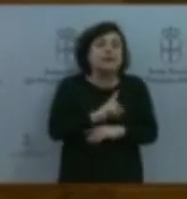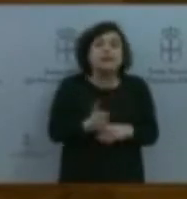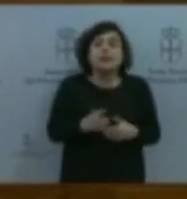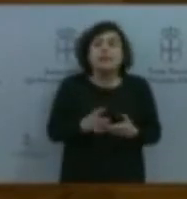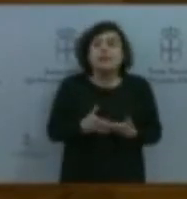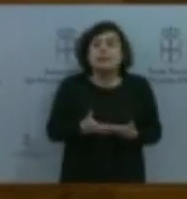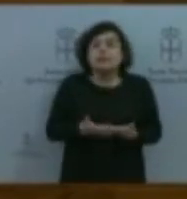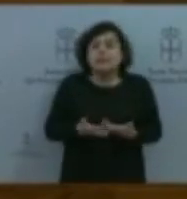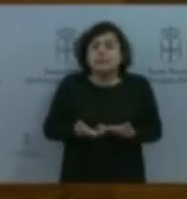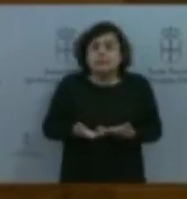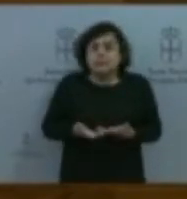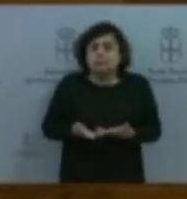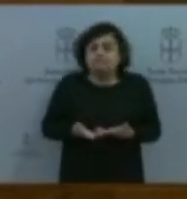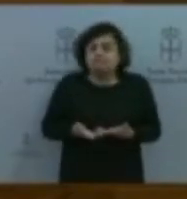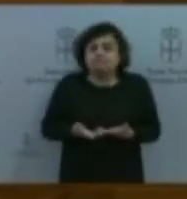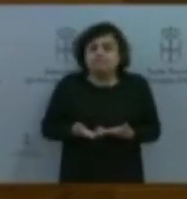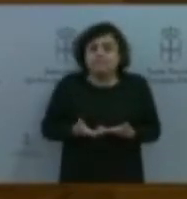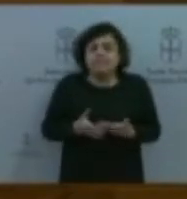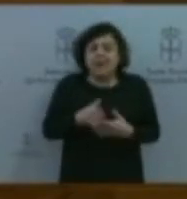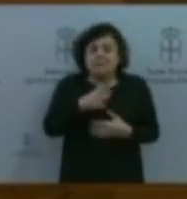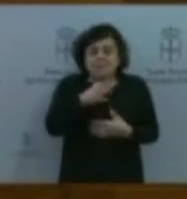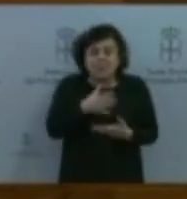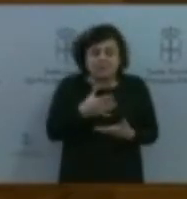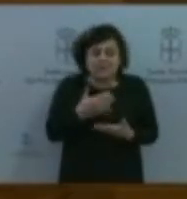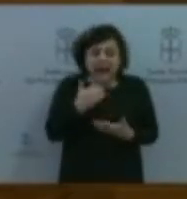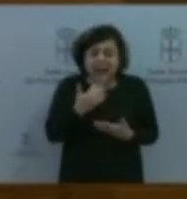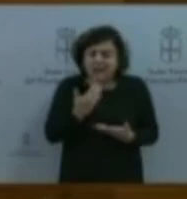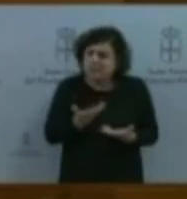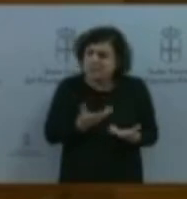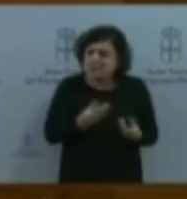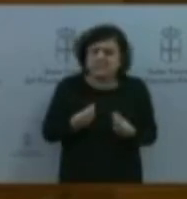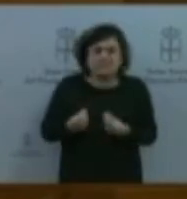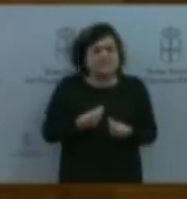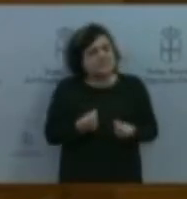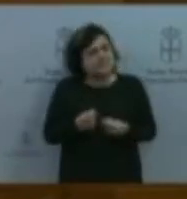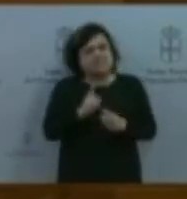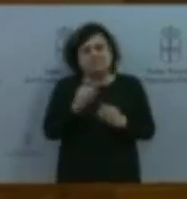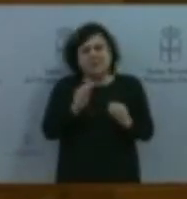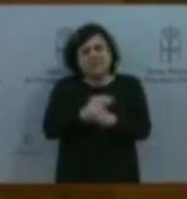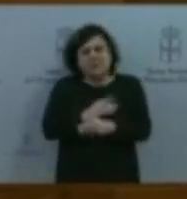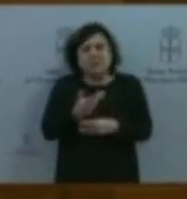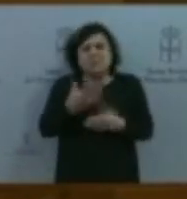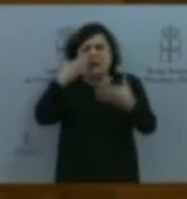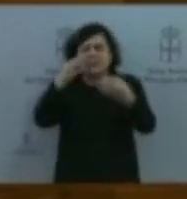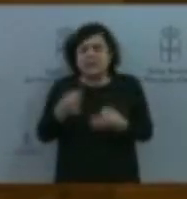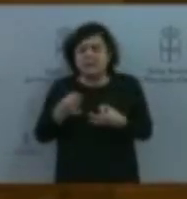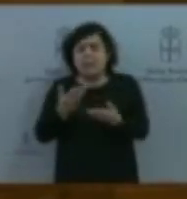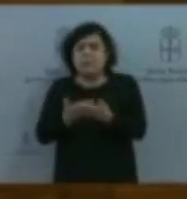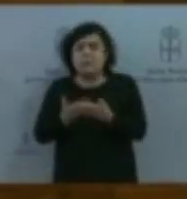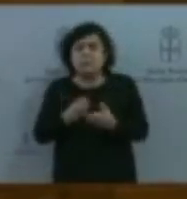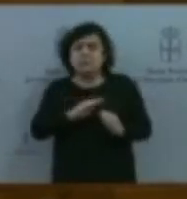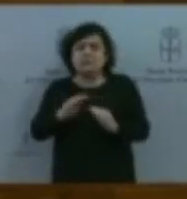principalmente porque hay algo que nos chirría, porque en realidad su propuesta es suprimir la fiscalidad, suprimir los